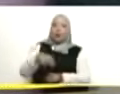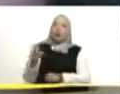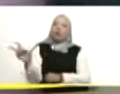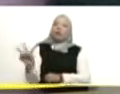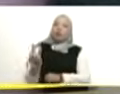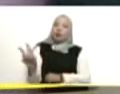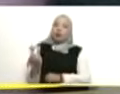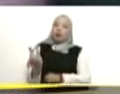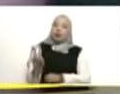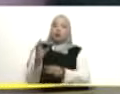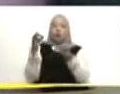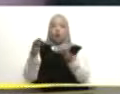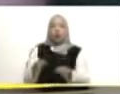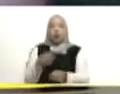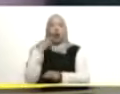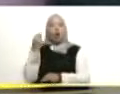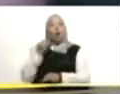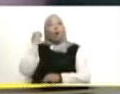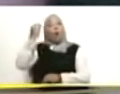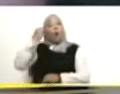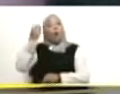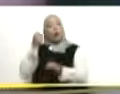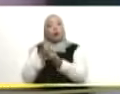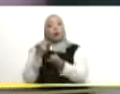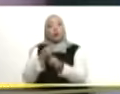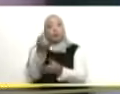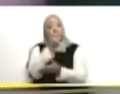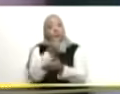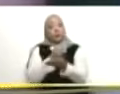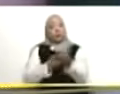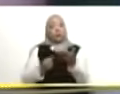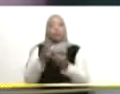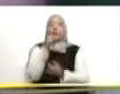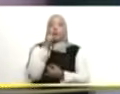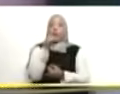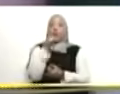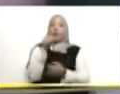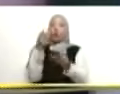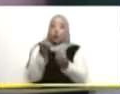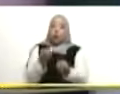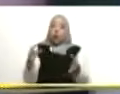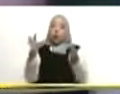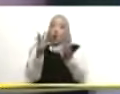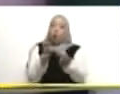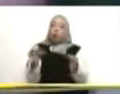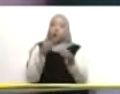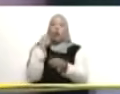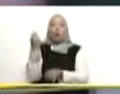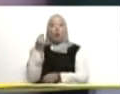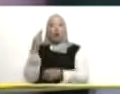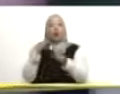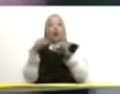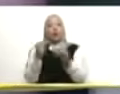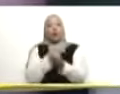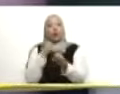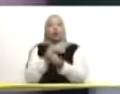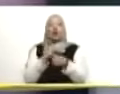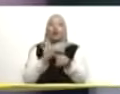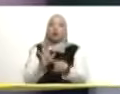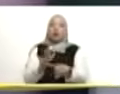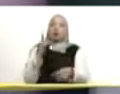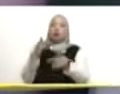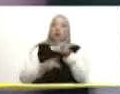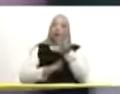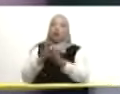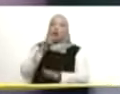país, para formar jóvenes en artes audiovisuales, en edición, en narrativa, y que todos los jóvenes que quieren mostrar y elevar